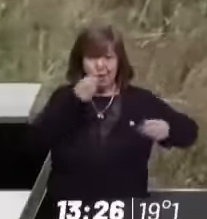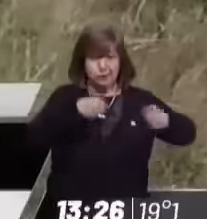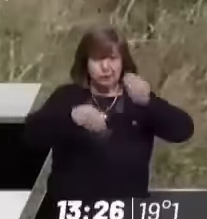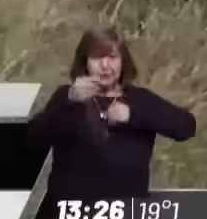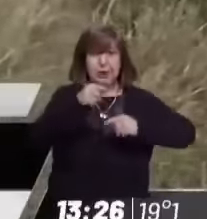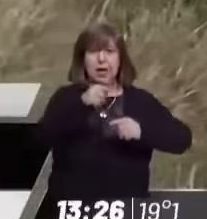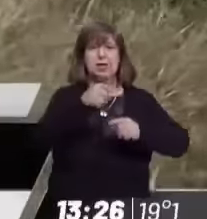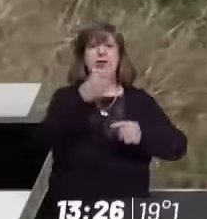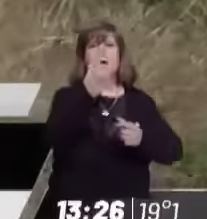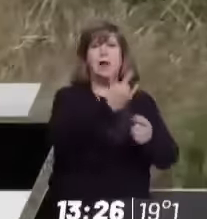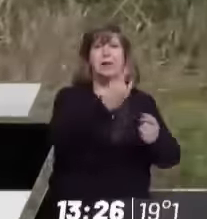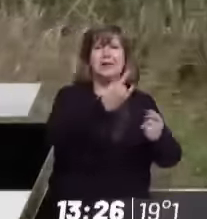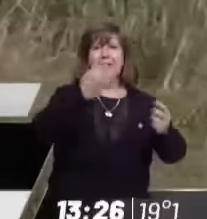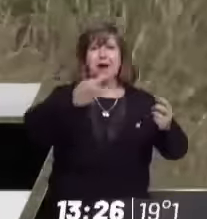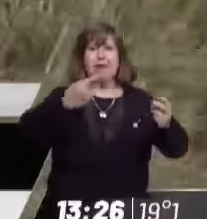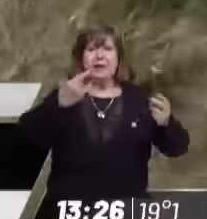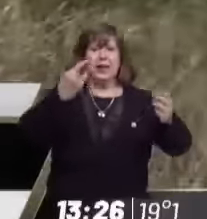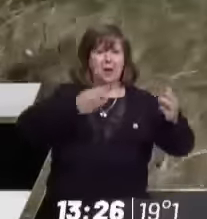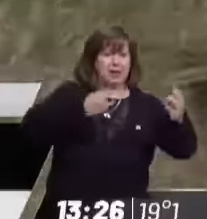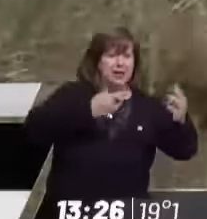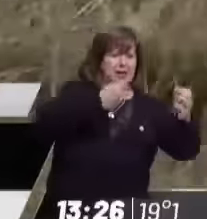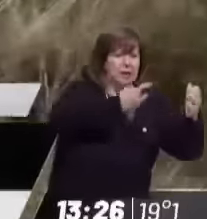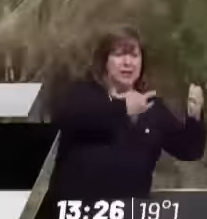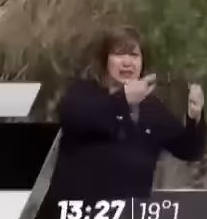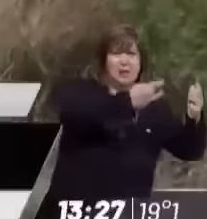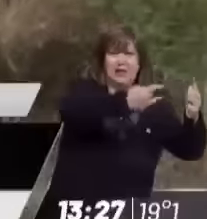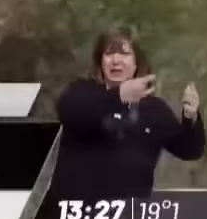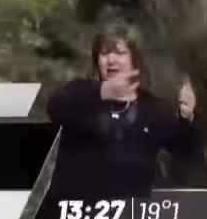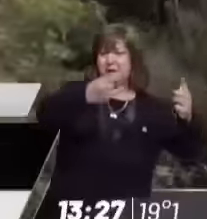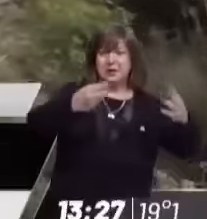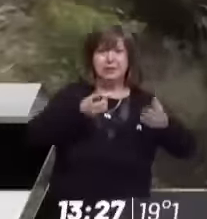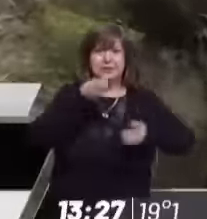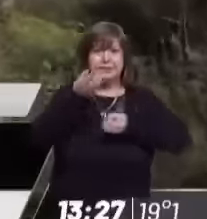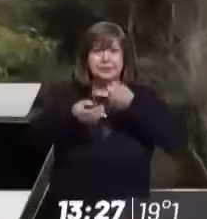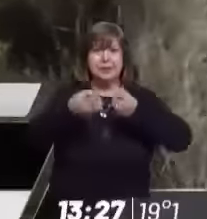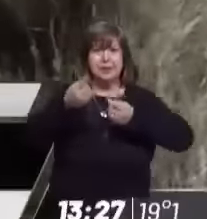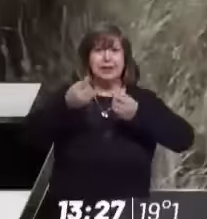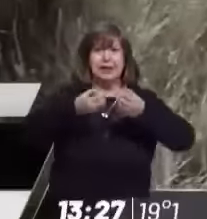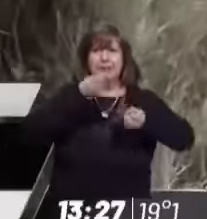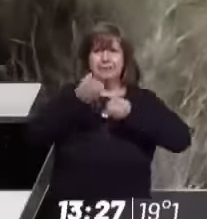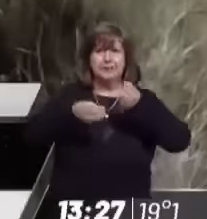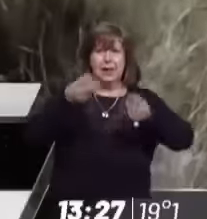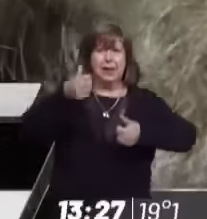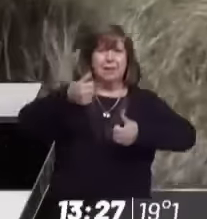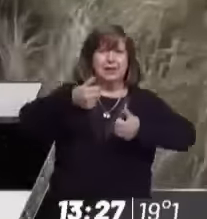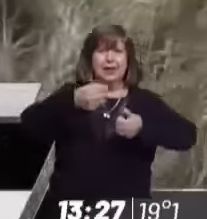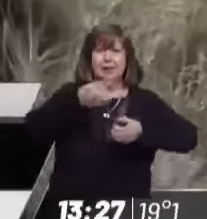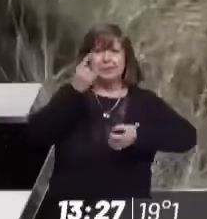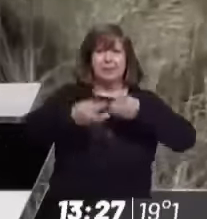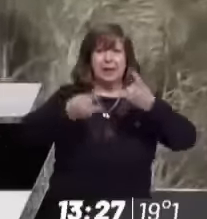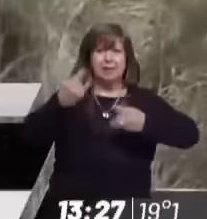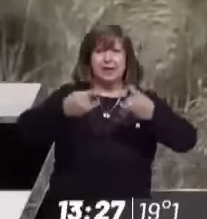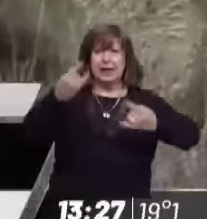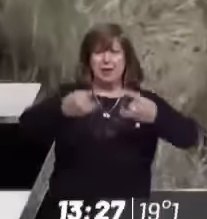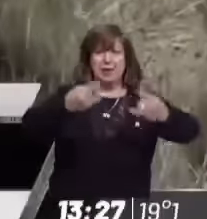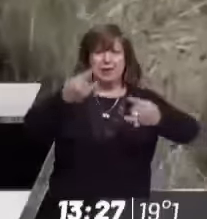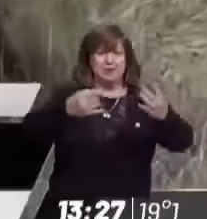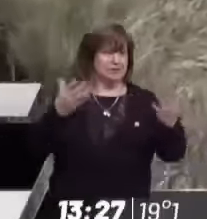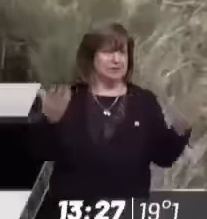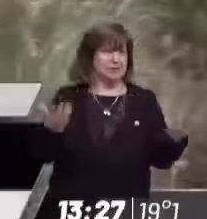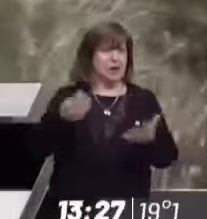han mentido tanto y han tratado de embarrar tanto la cancha que la justicia, por suerte, la